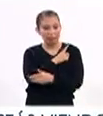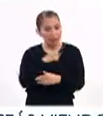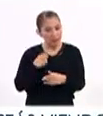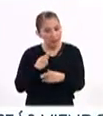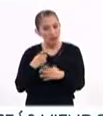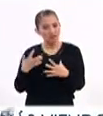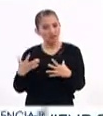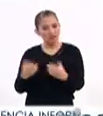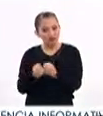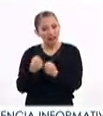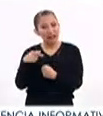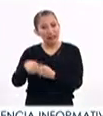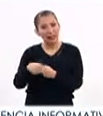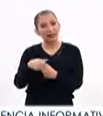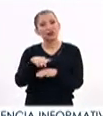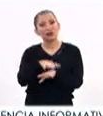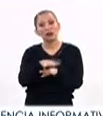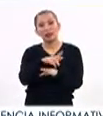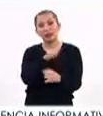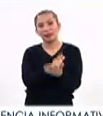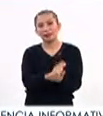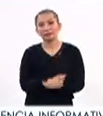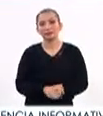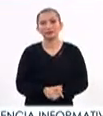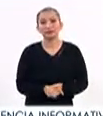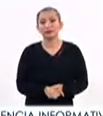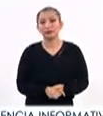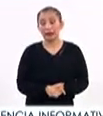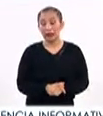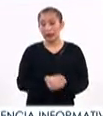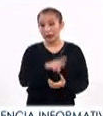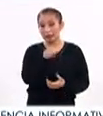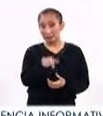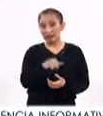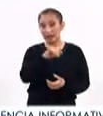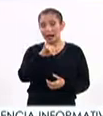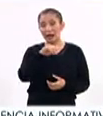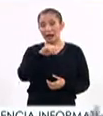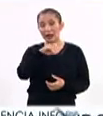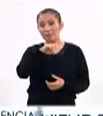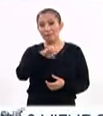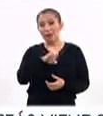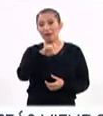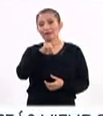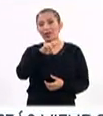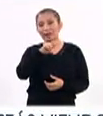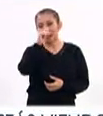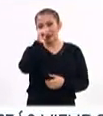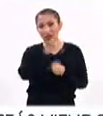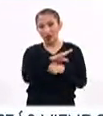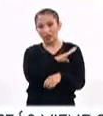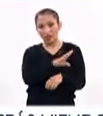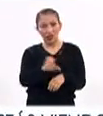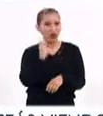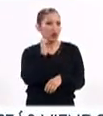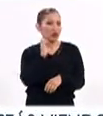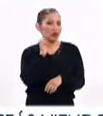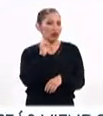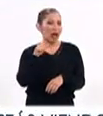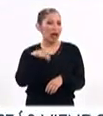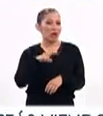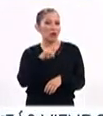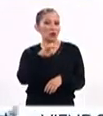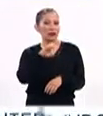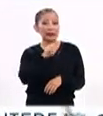deberíamos recuperar en el sentido de las leyes. En su oportunidad, Jaime Valls Esponda, secretario general ejecutivo de la